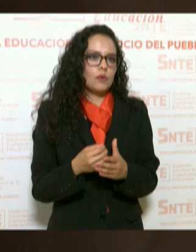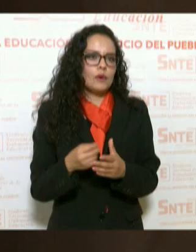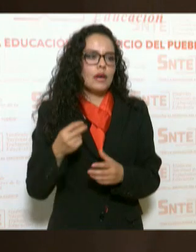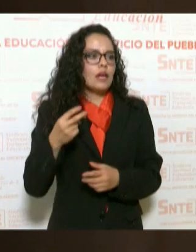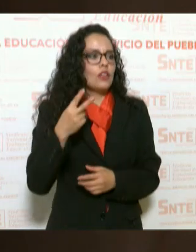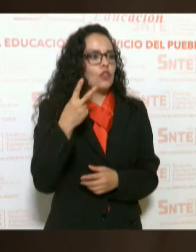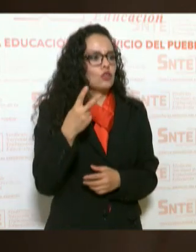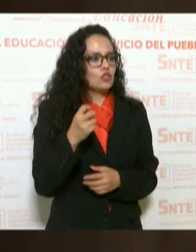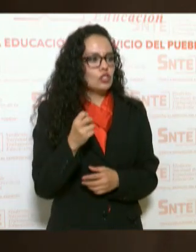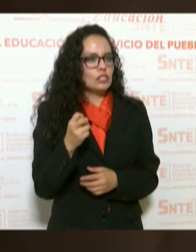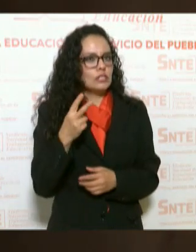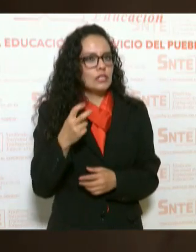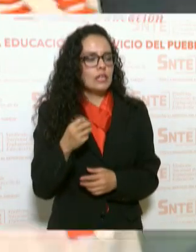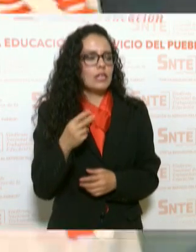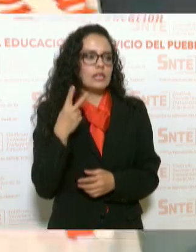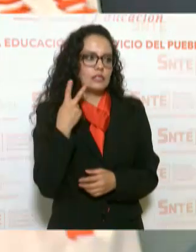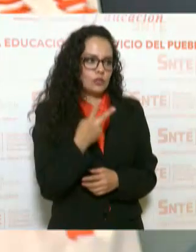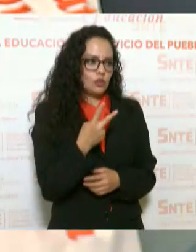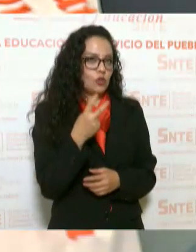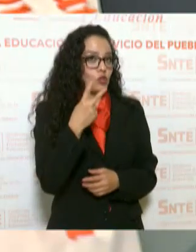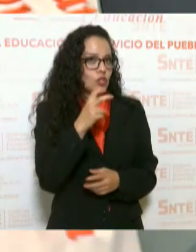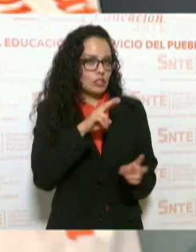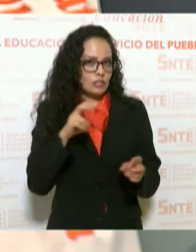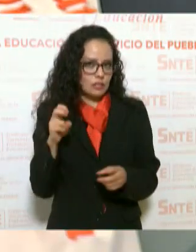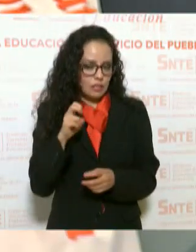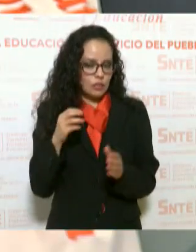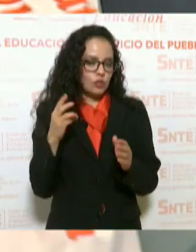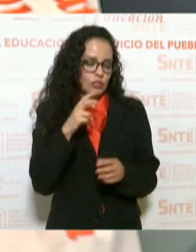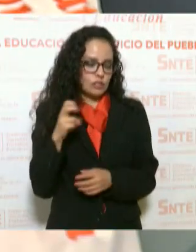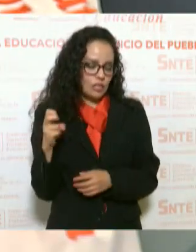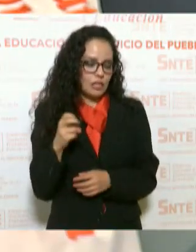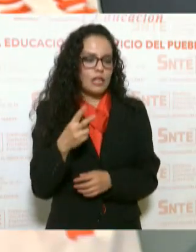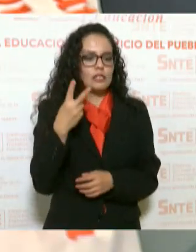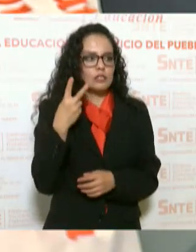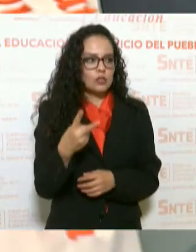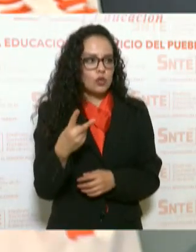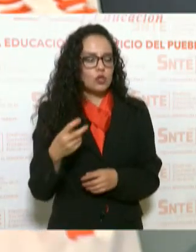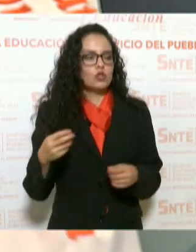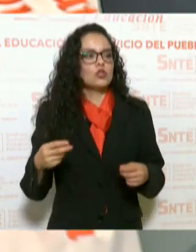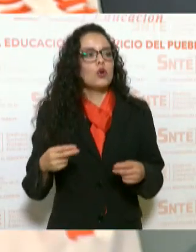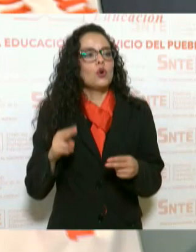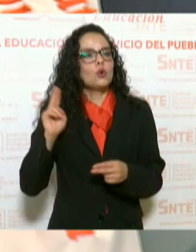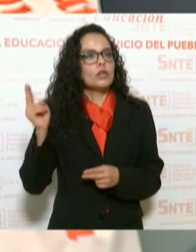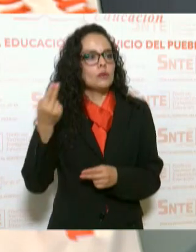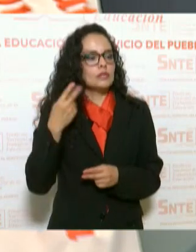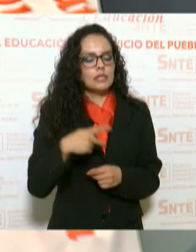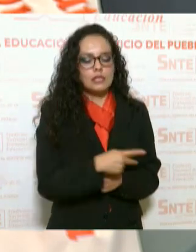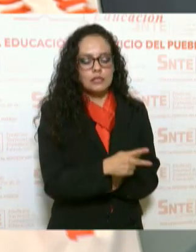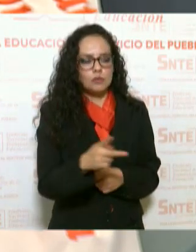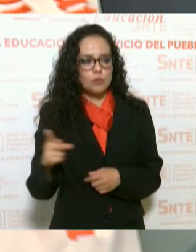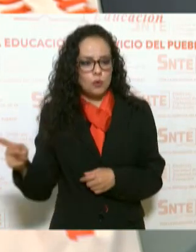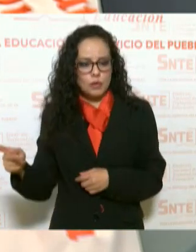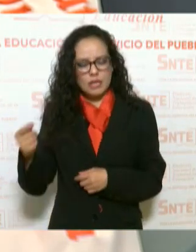públicas para los jóvenes que viven en contextos vulnerables. Con ello, como